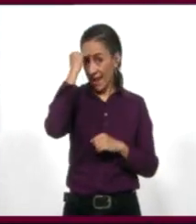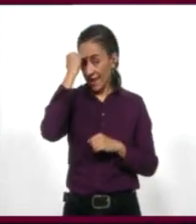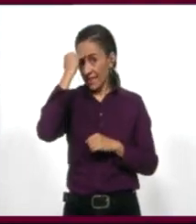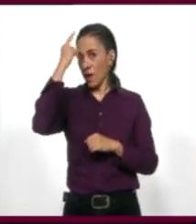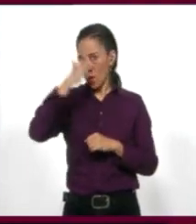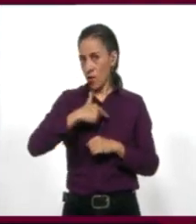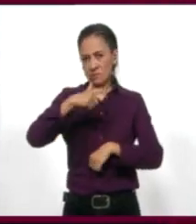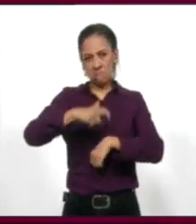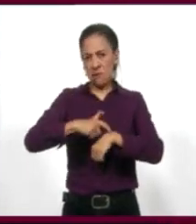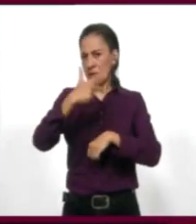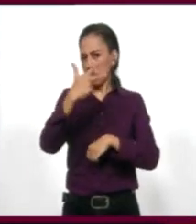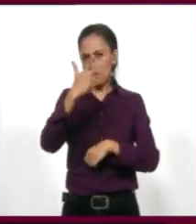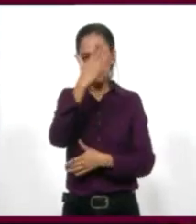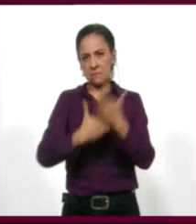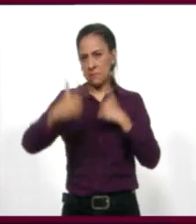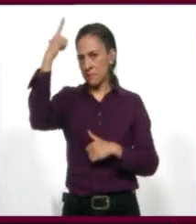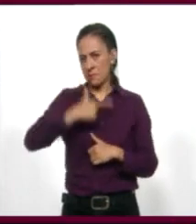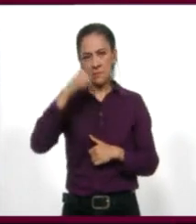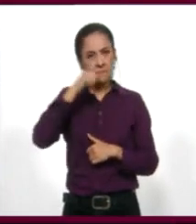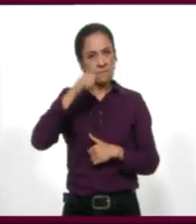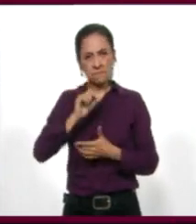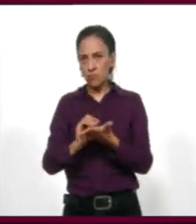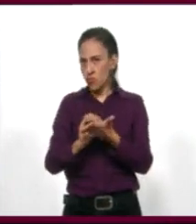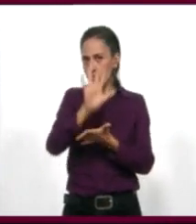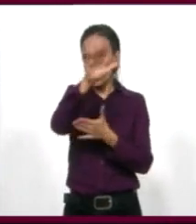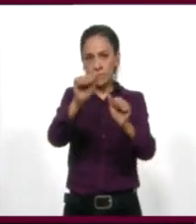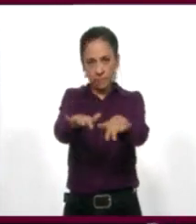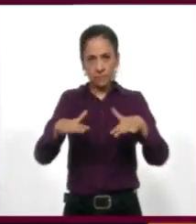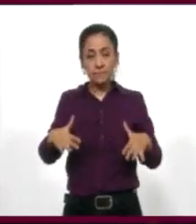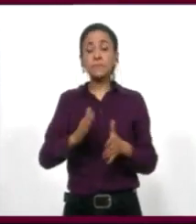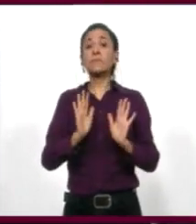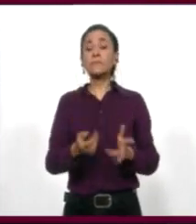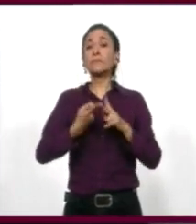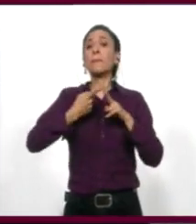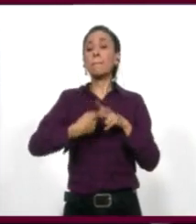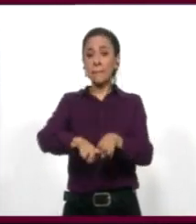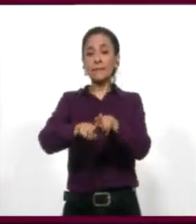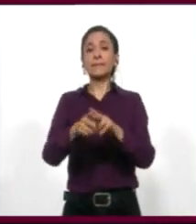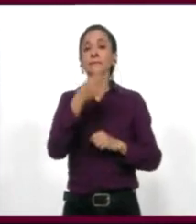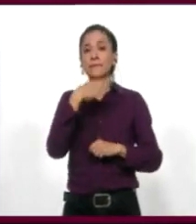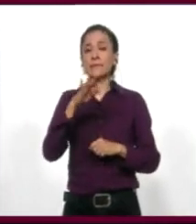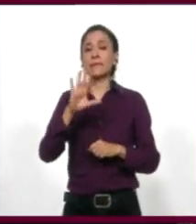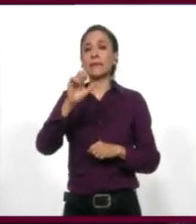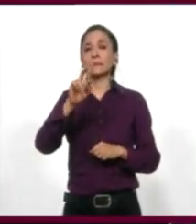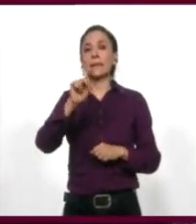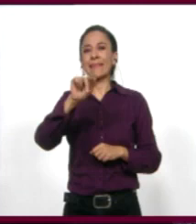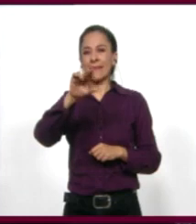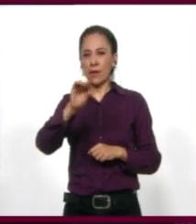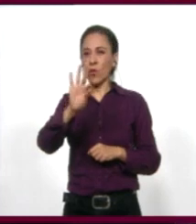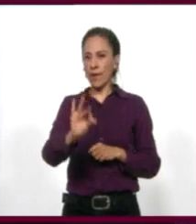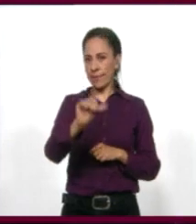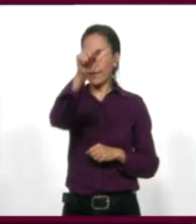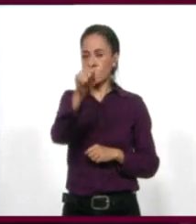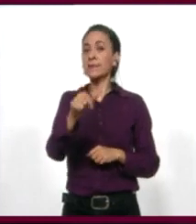noche a las 20:30 horas. Bueno, y desde aquí te comento que ya entra el Festival Cervantino en su 46ª edición en el